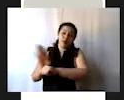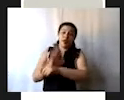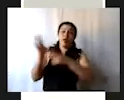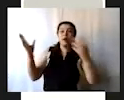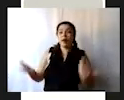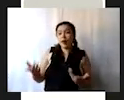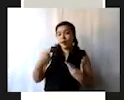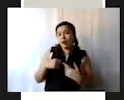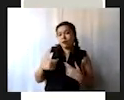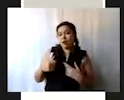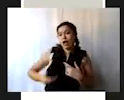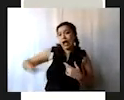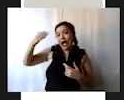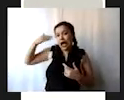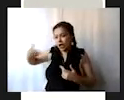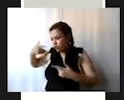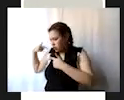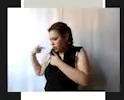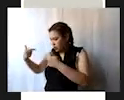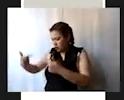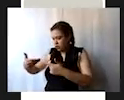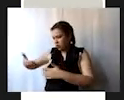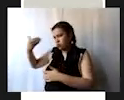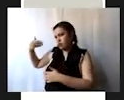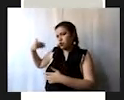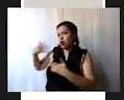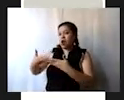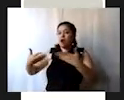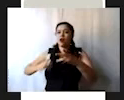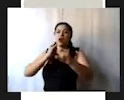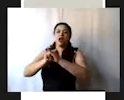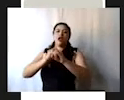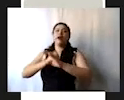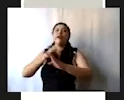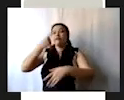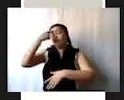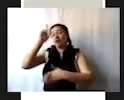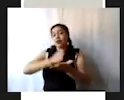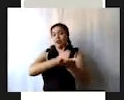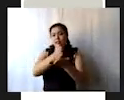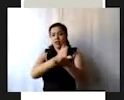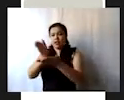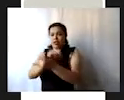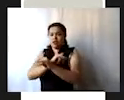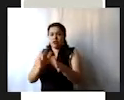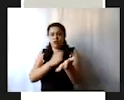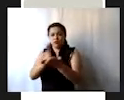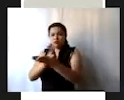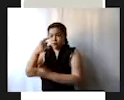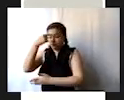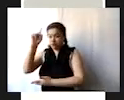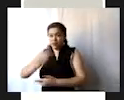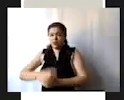las generaciones atrás, que el Internet nos facilita mucho este acceso a la información. Y bueno,